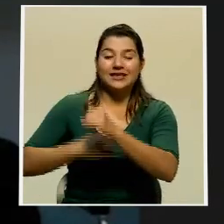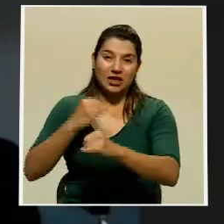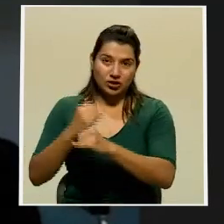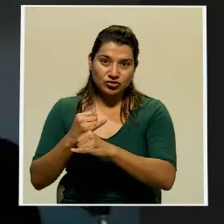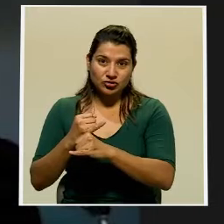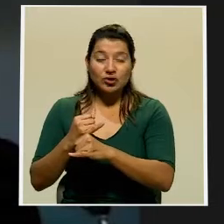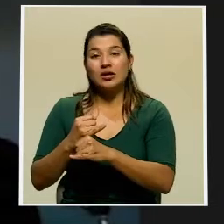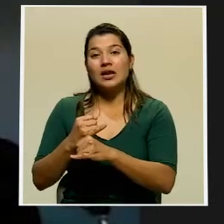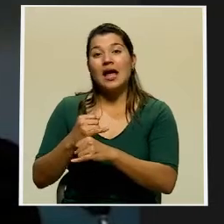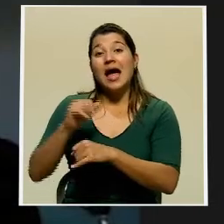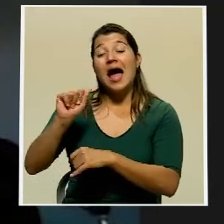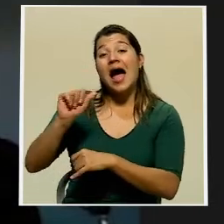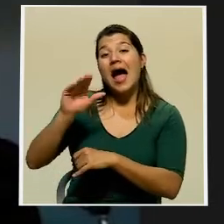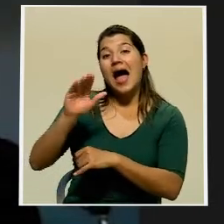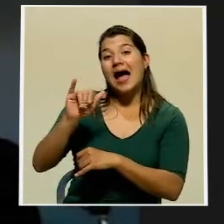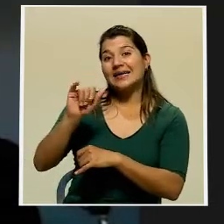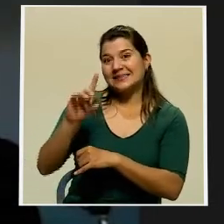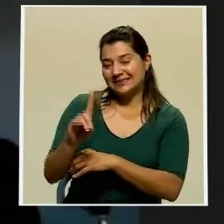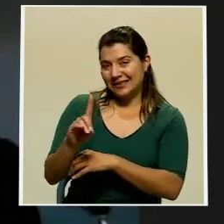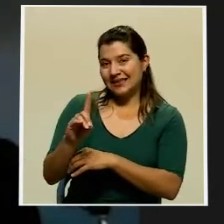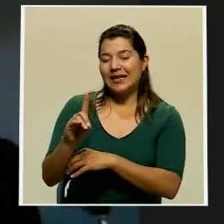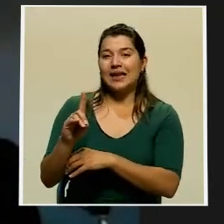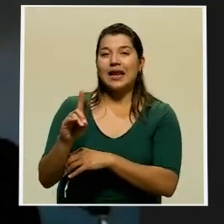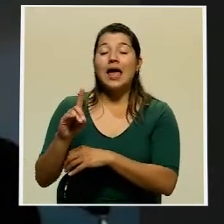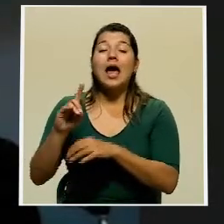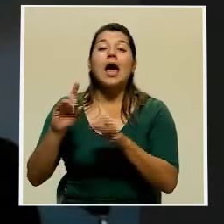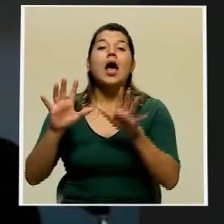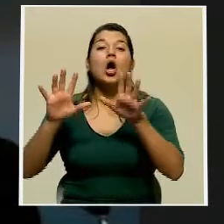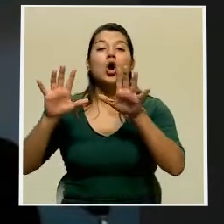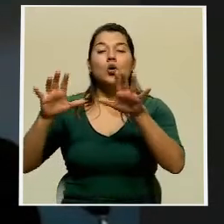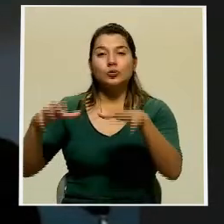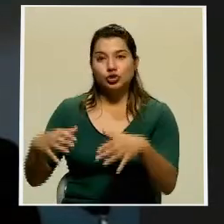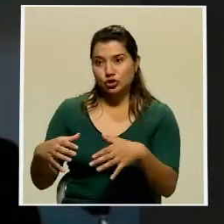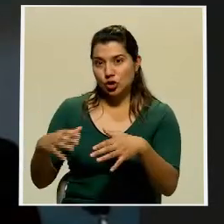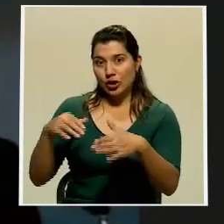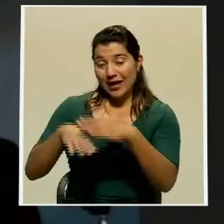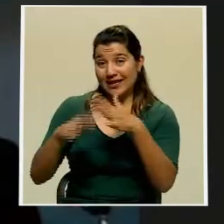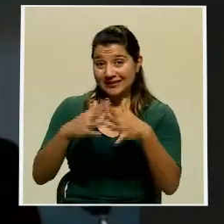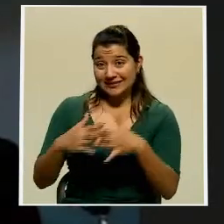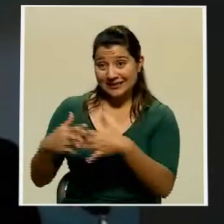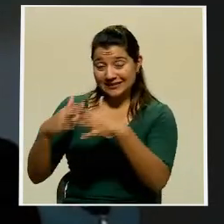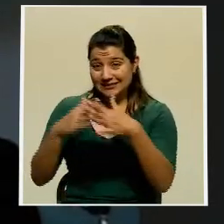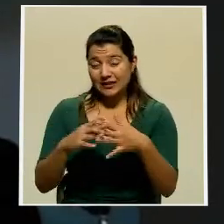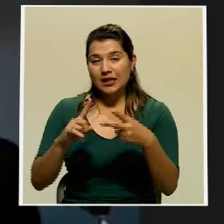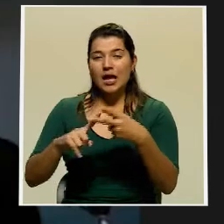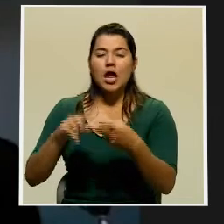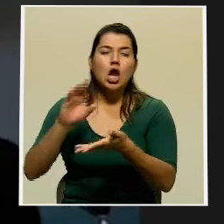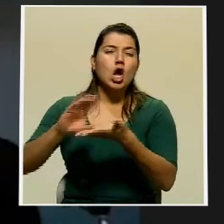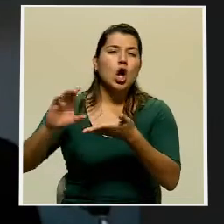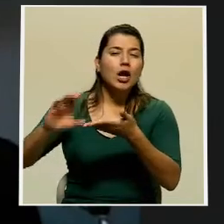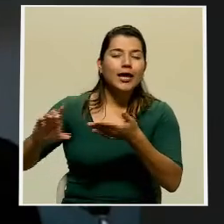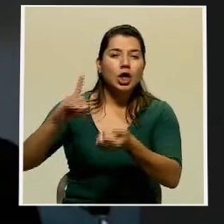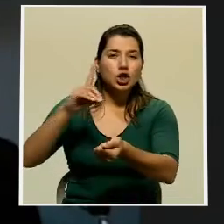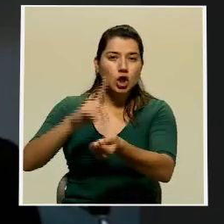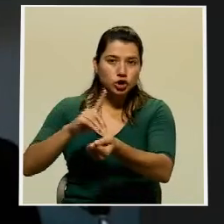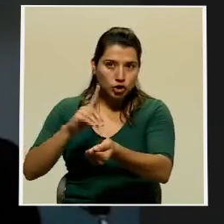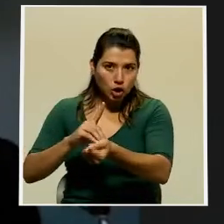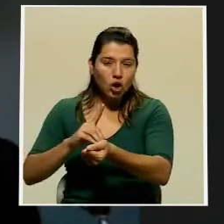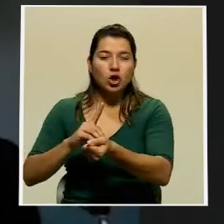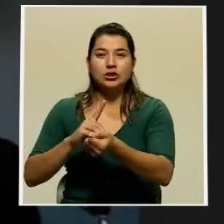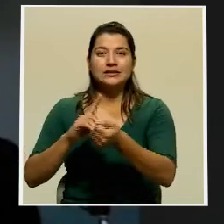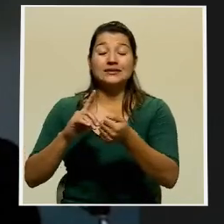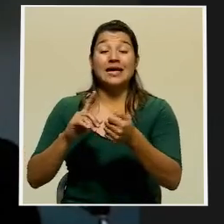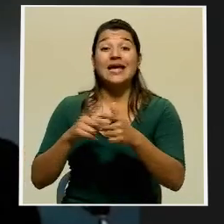Comisión de Vacunación en Estados Unidos, el Colegio Americano de Ginecología y Obstetricia, el CDC, que lo